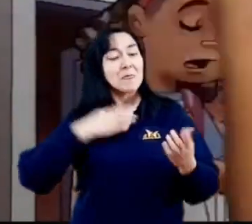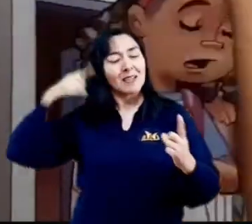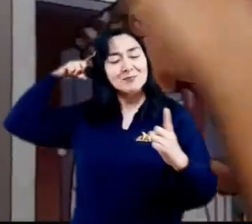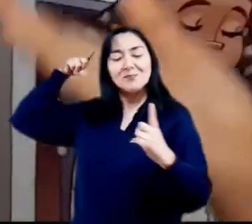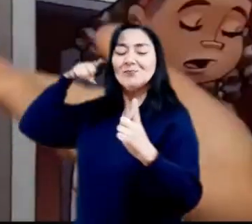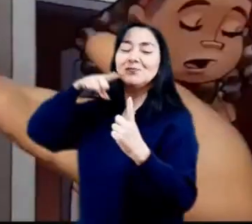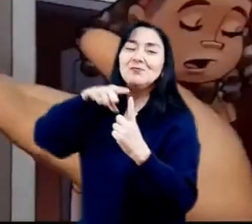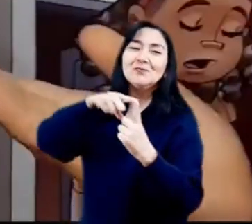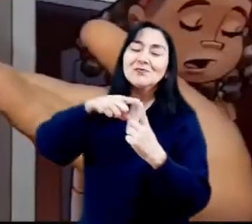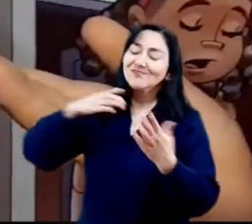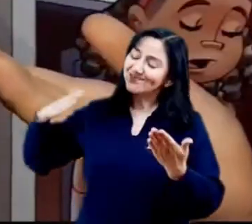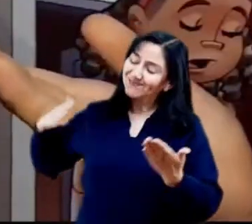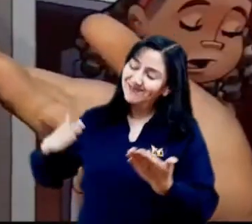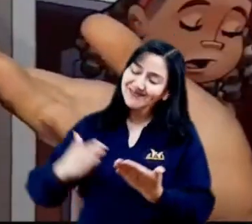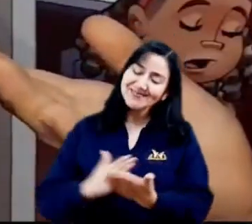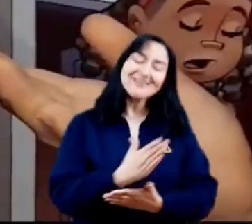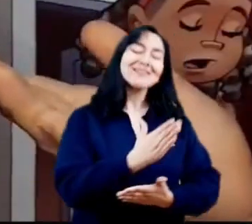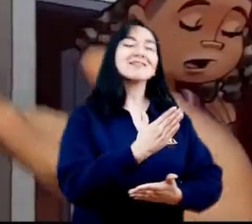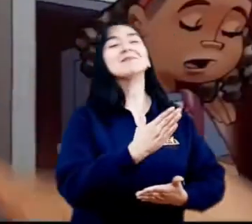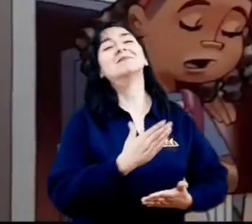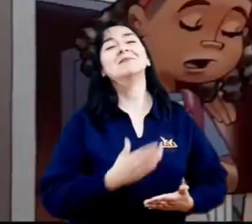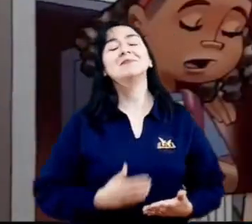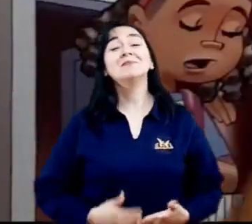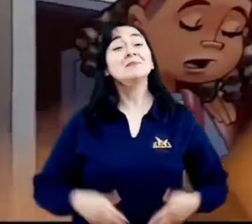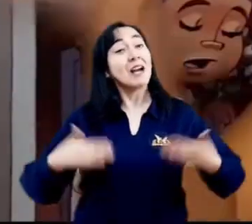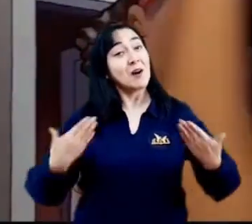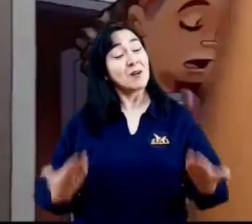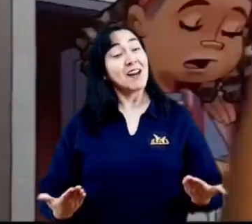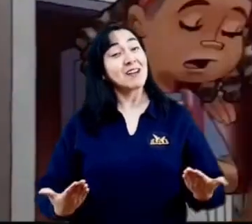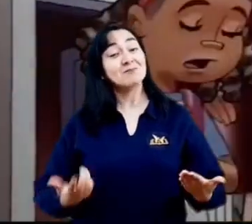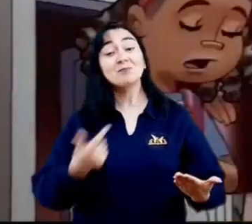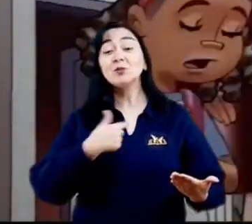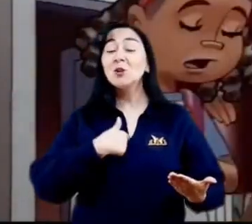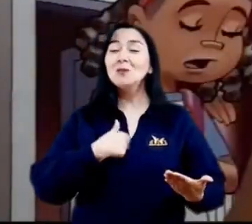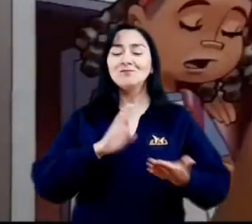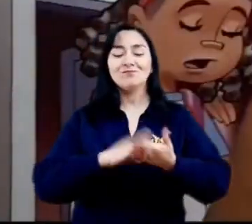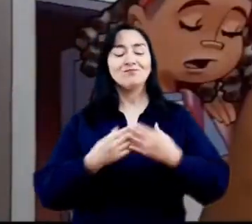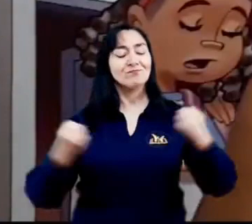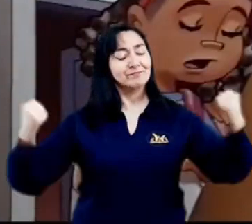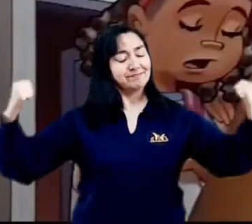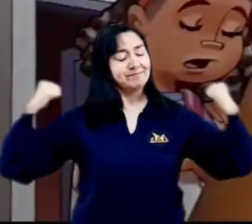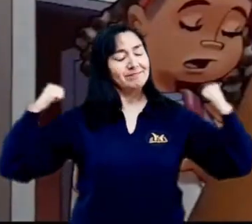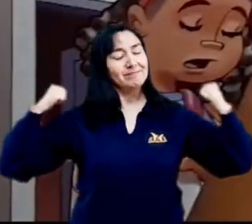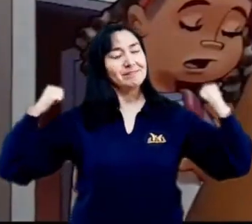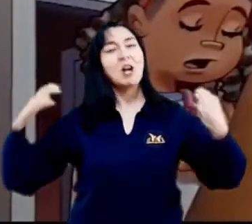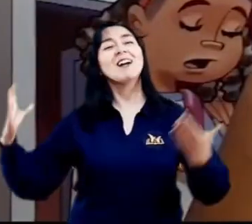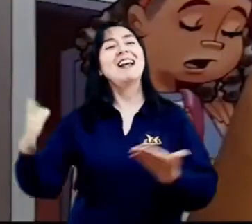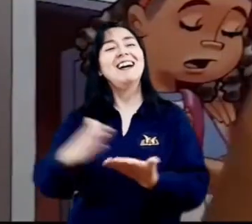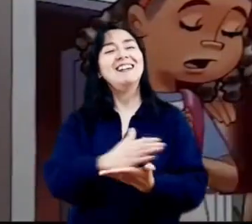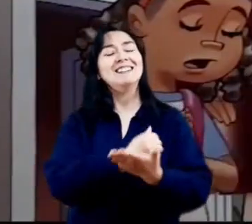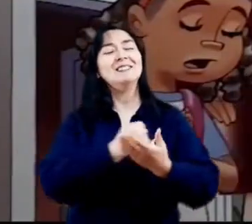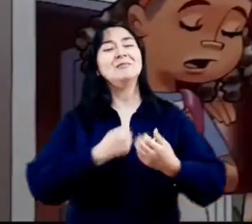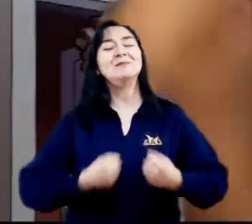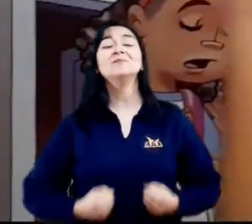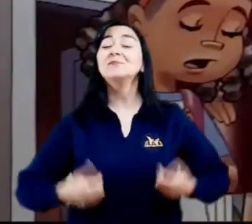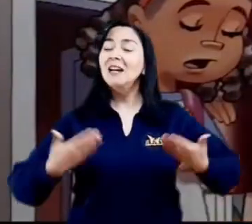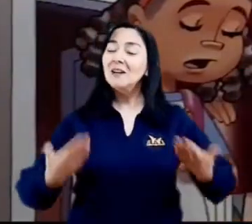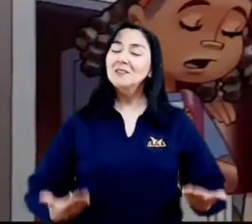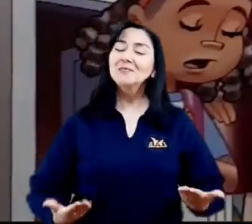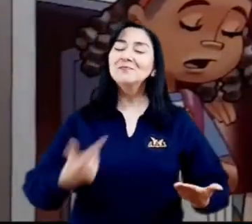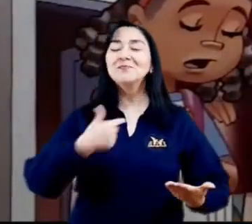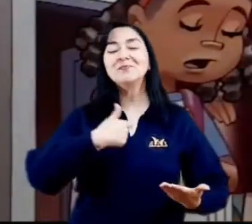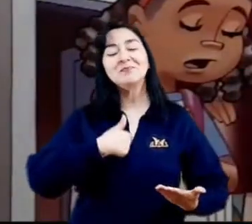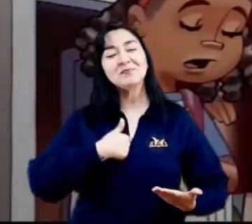comenzó Ahora gano salud Ahora